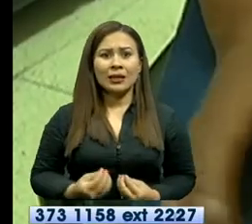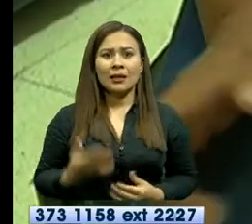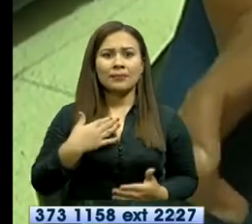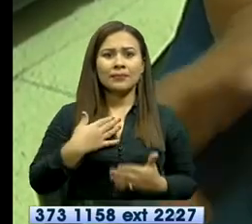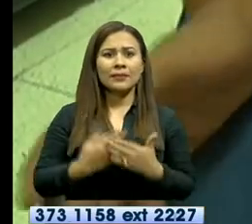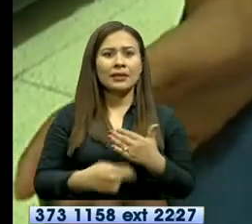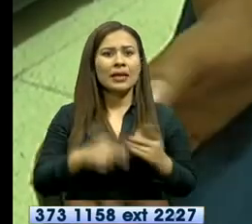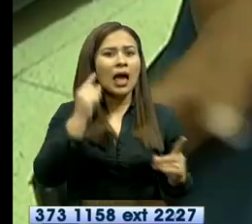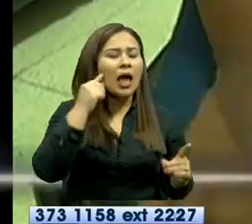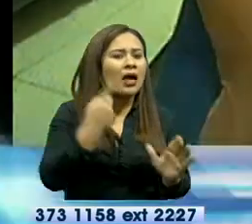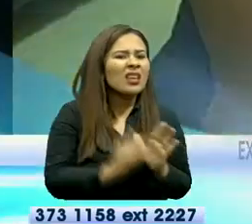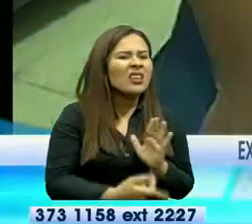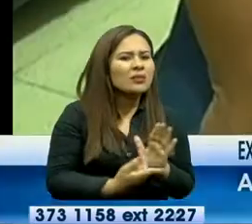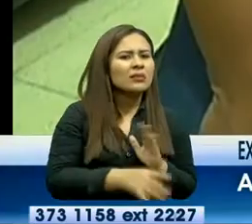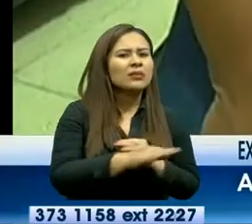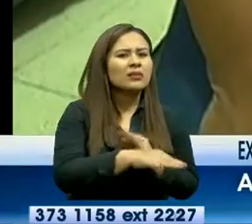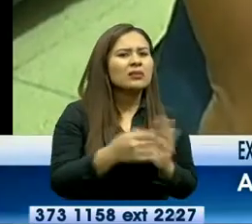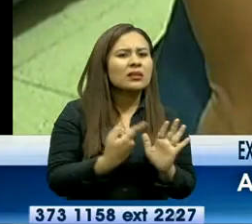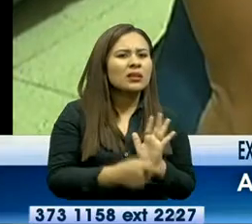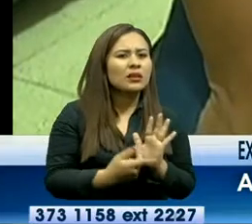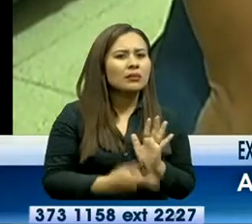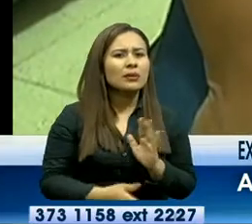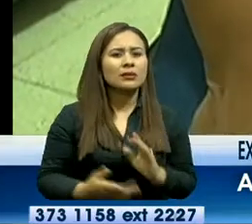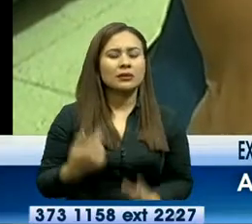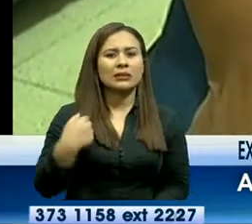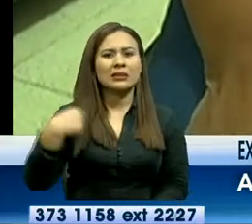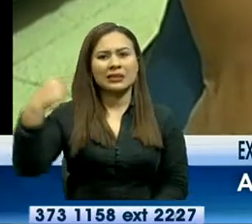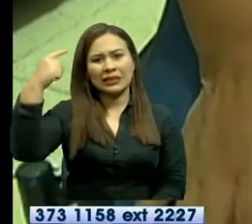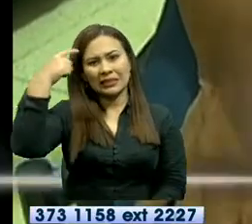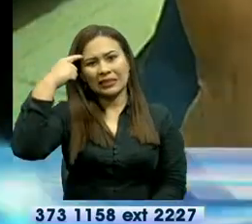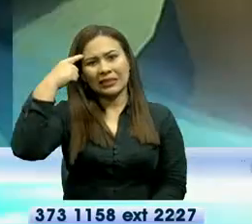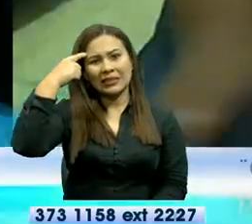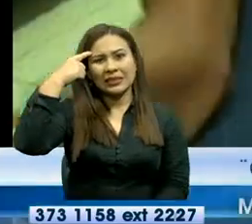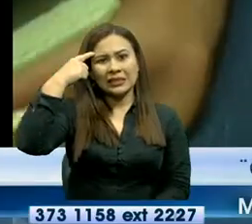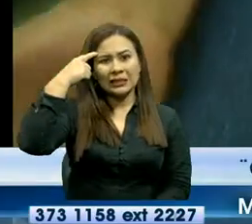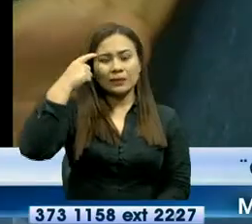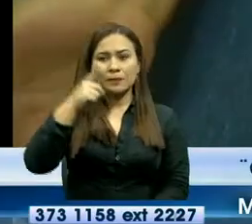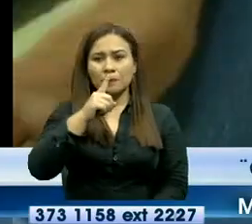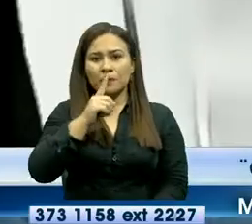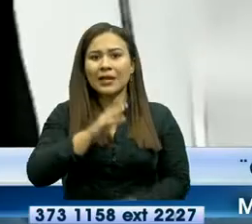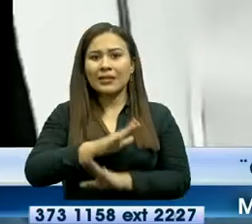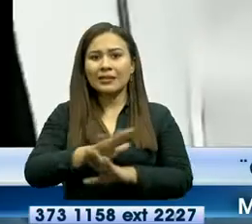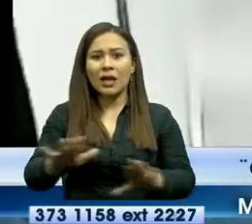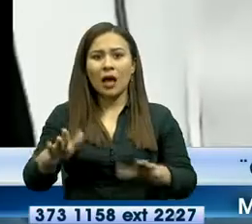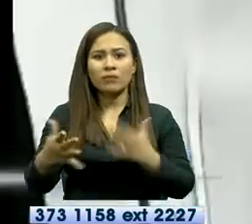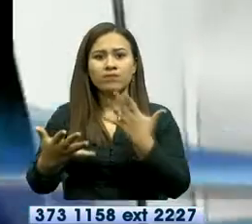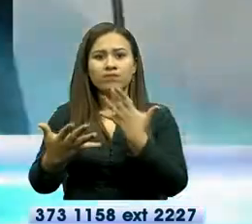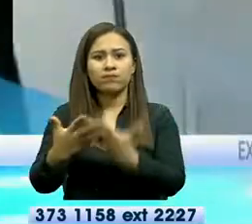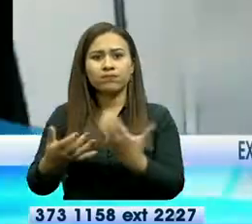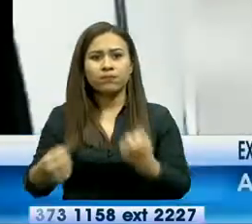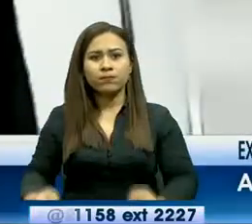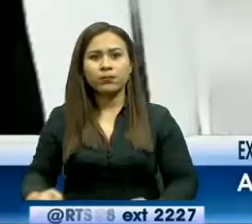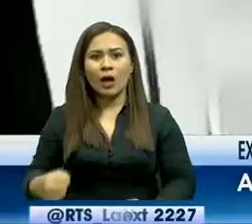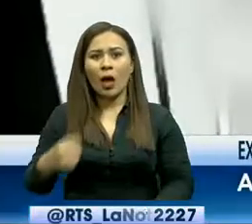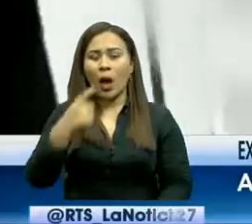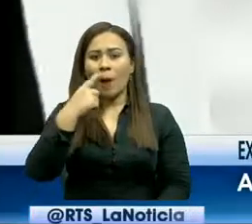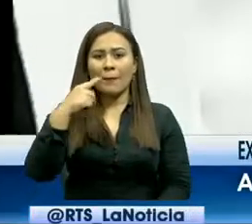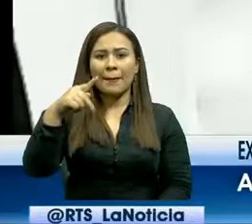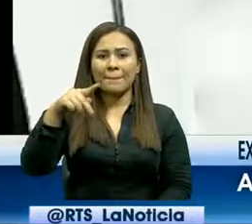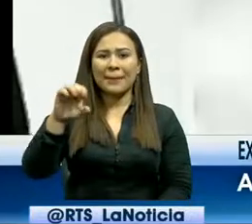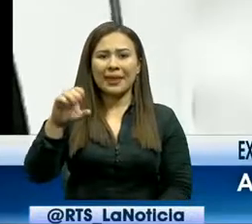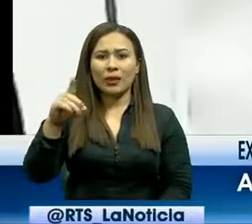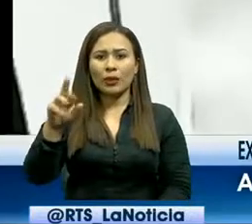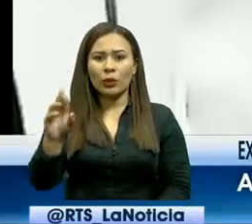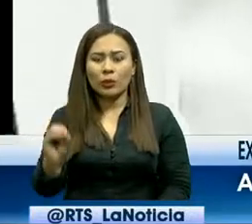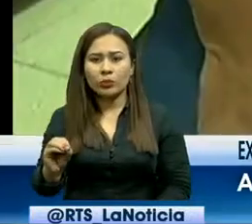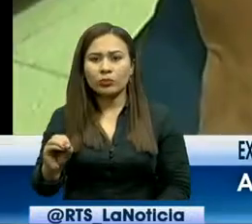¿qué te pasa? ¿Qué te pasa? Y yo le digo, no, le digo, lo cogieron, le digo a Pedro. Estaba asustada prácticamente,